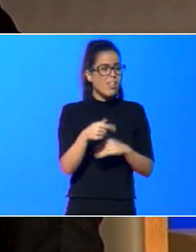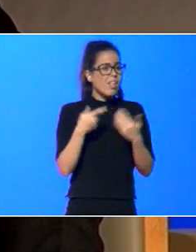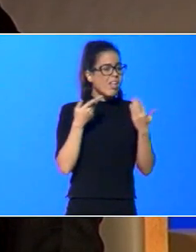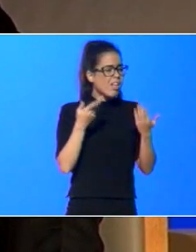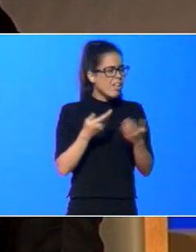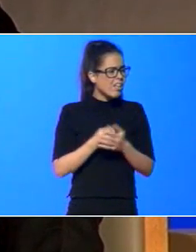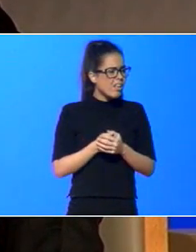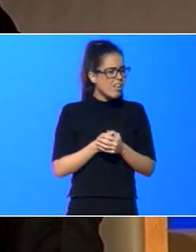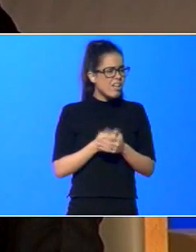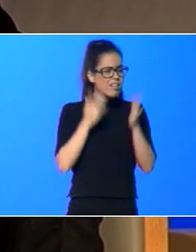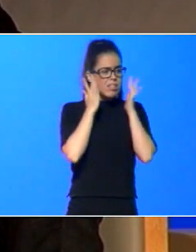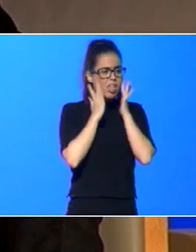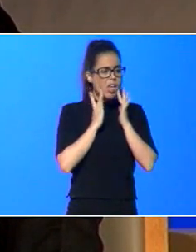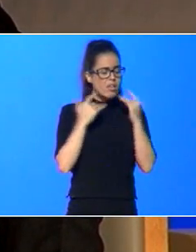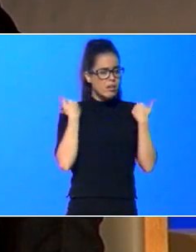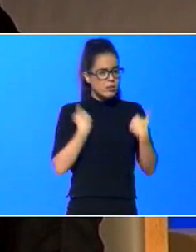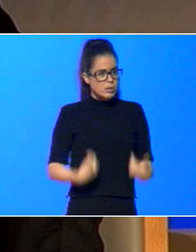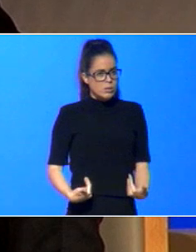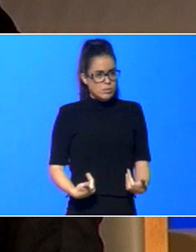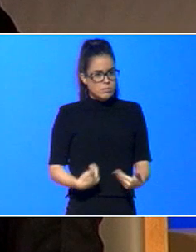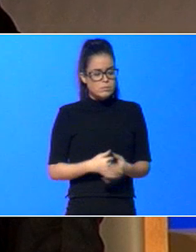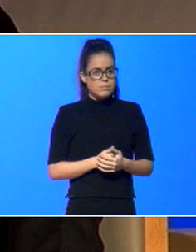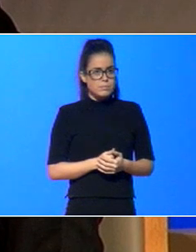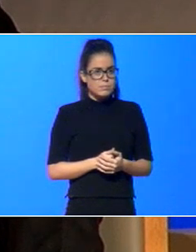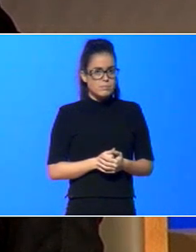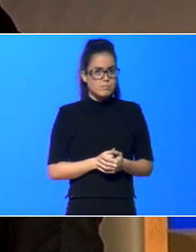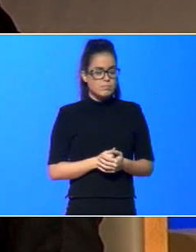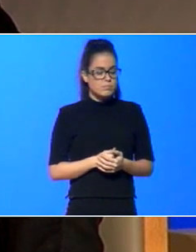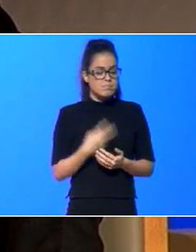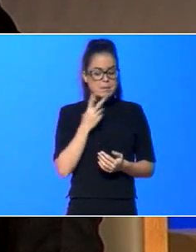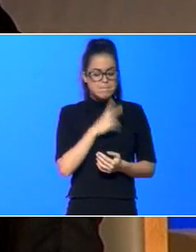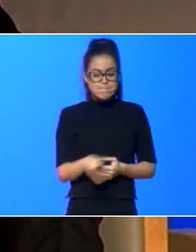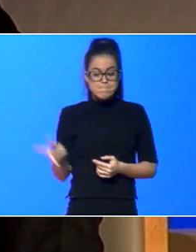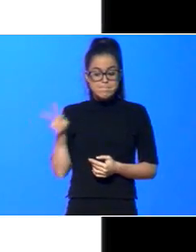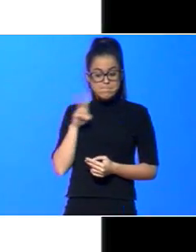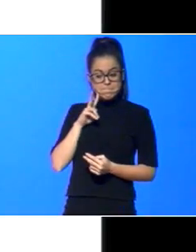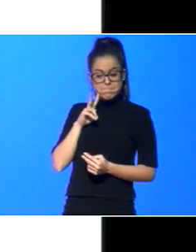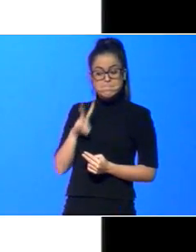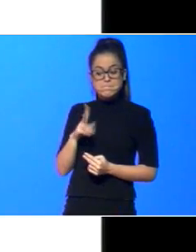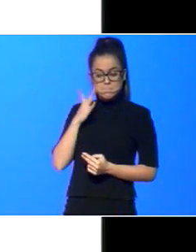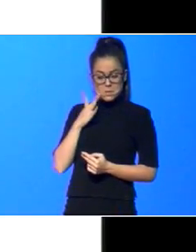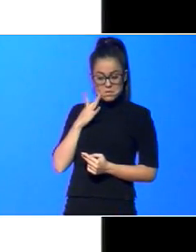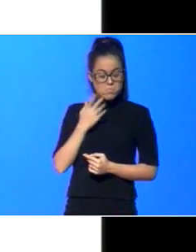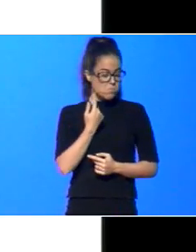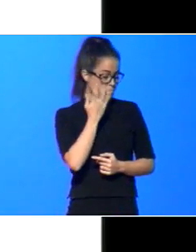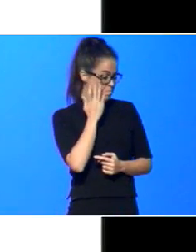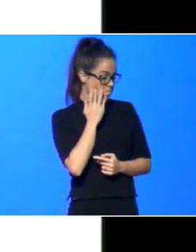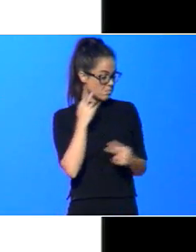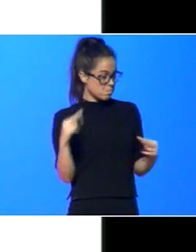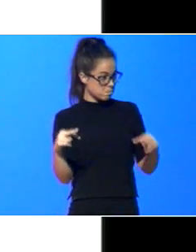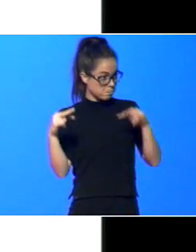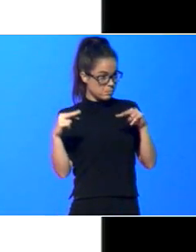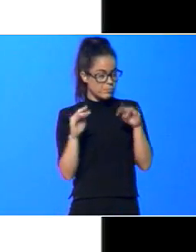también debe ser importante a la hora de mirar al otro, ¿no? Pero eso no es suficiente, o parece que